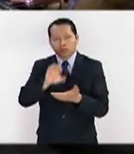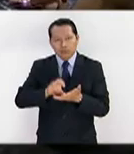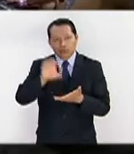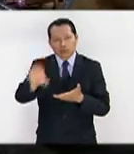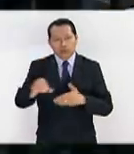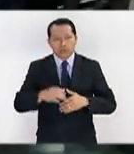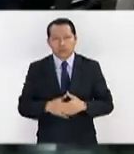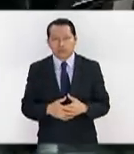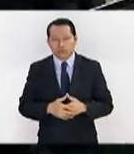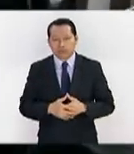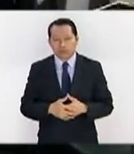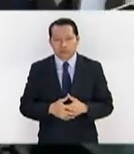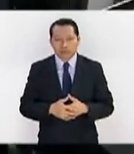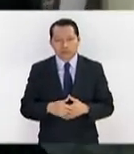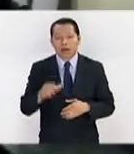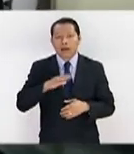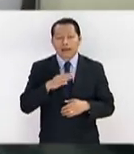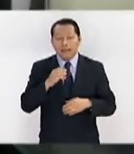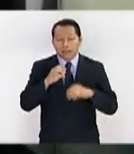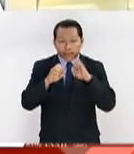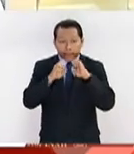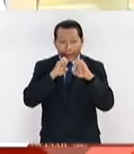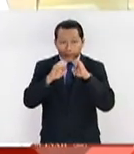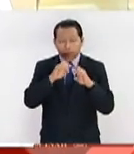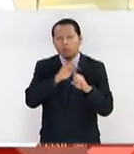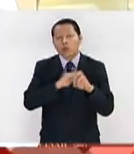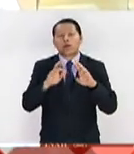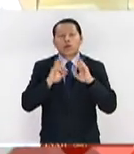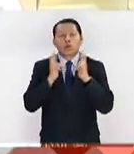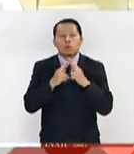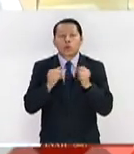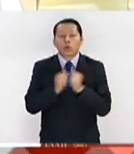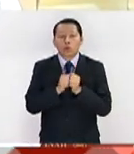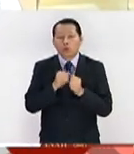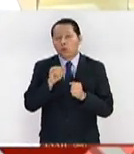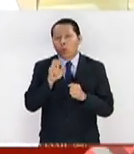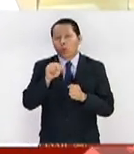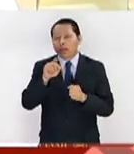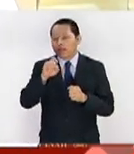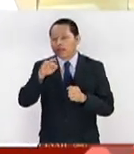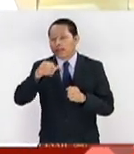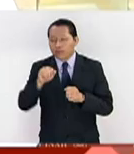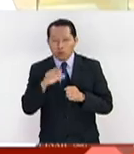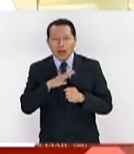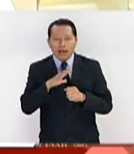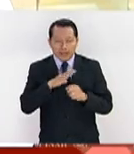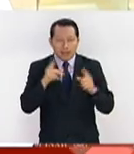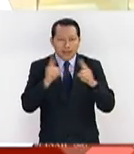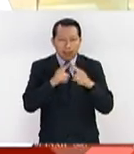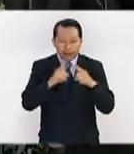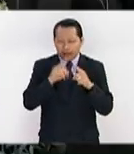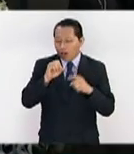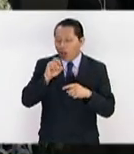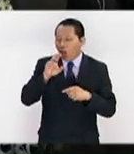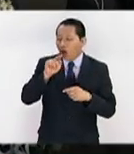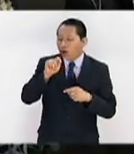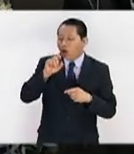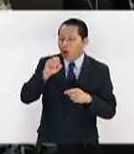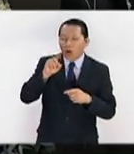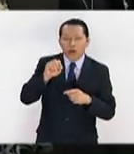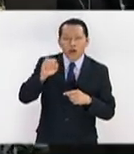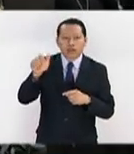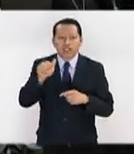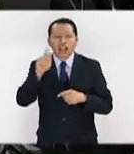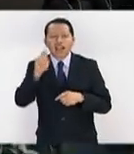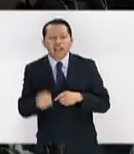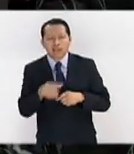recursos. Entrevistado luego de encabezar una reunión con Juan X, patriarca de la Iglesia Ortodoxa, el titular de Hacienda aseguró que toda